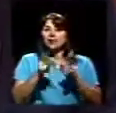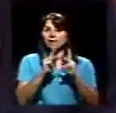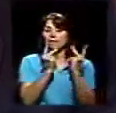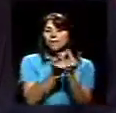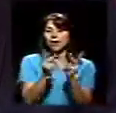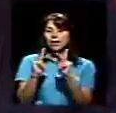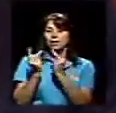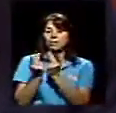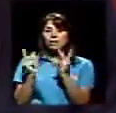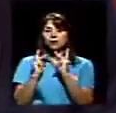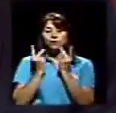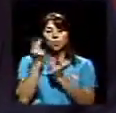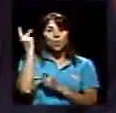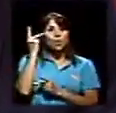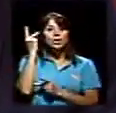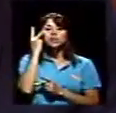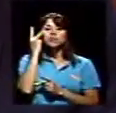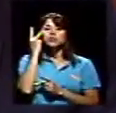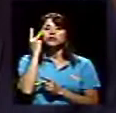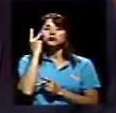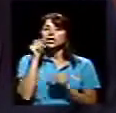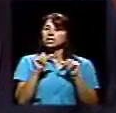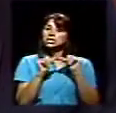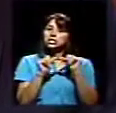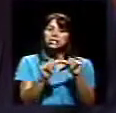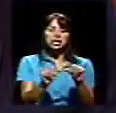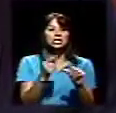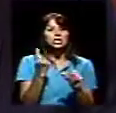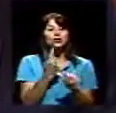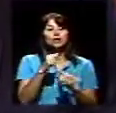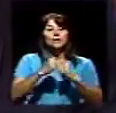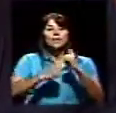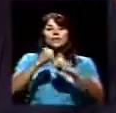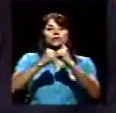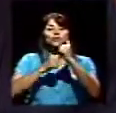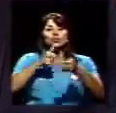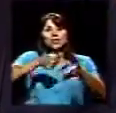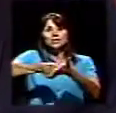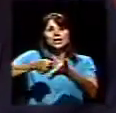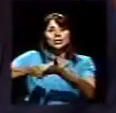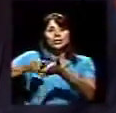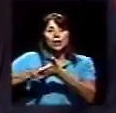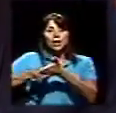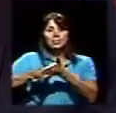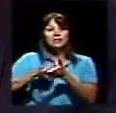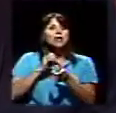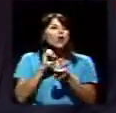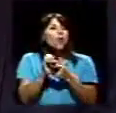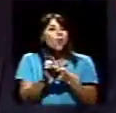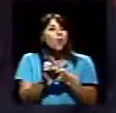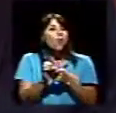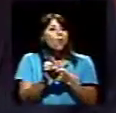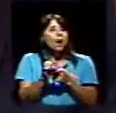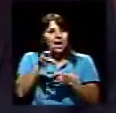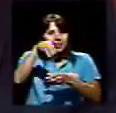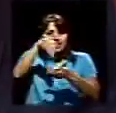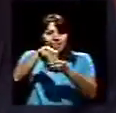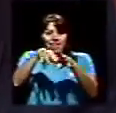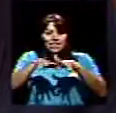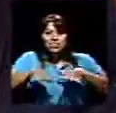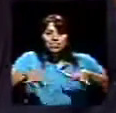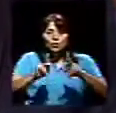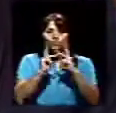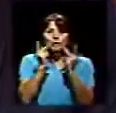solo estructuras electorales o si en realidad tiene que profundizarse el entorno de los partidos para lograr una verdadera